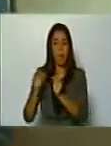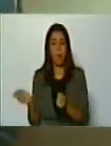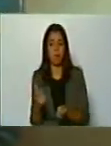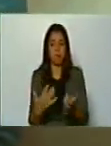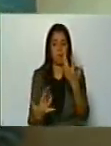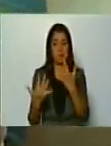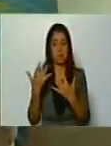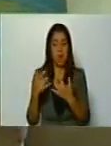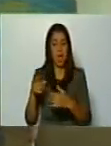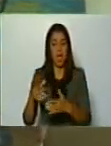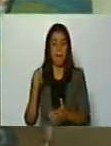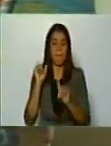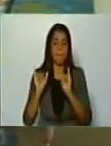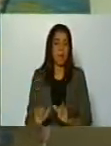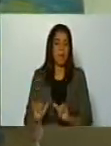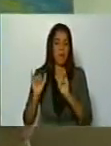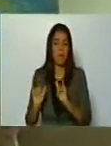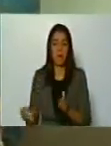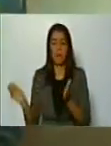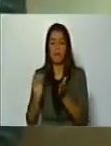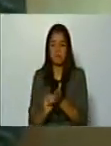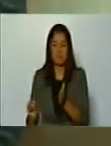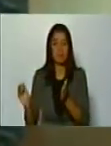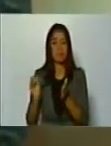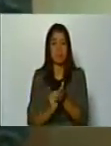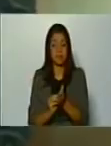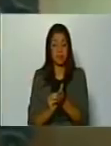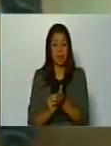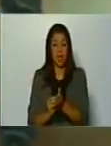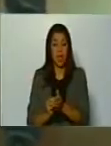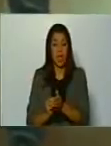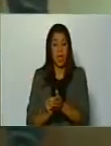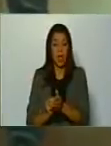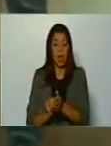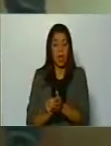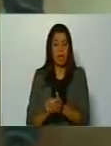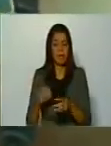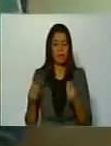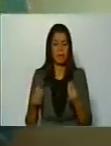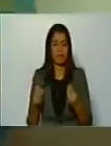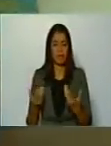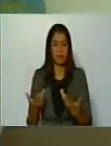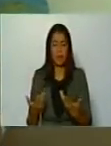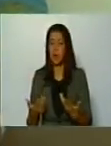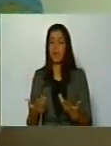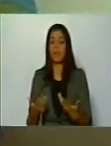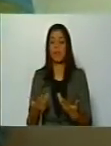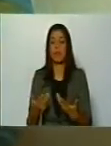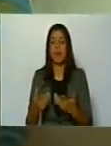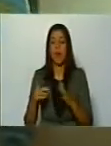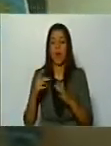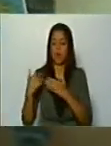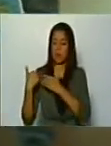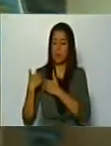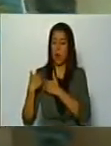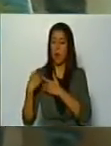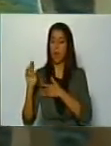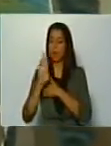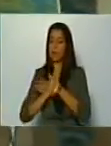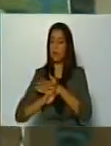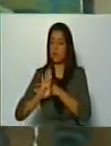reincidente en su conducta, además. Y toda esta utilización que hizo de los privilegios